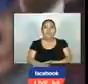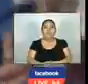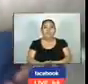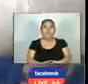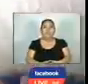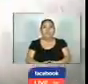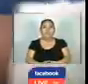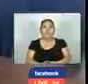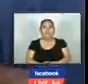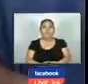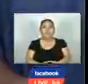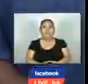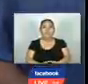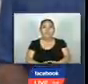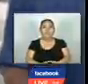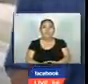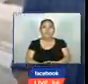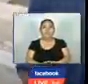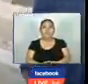¿Cuánto es 50?